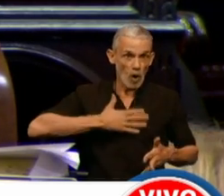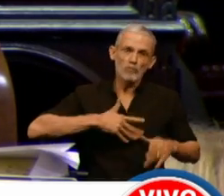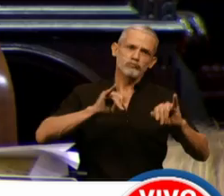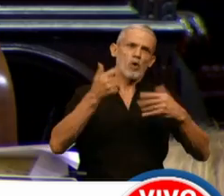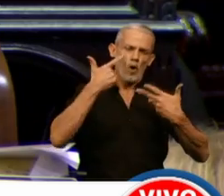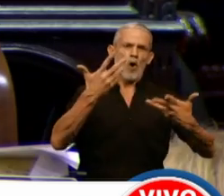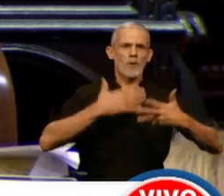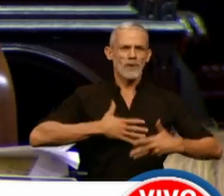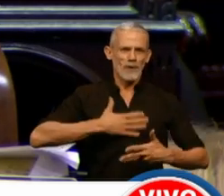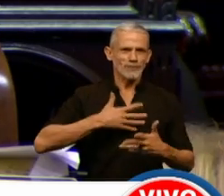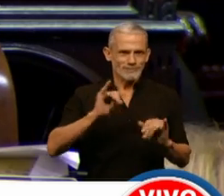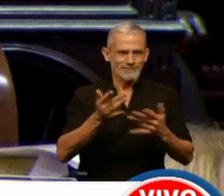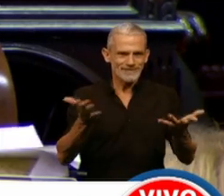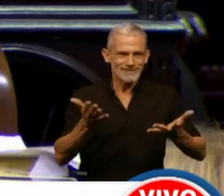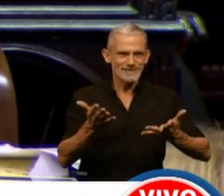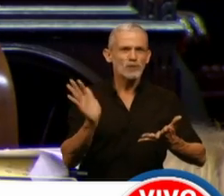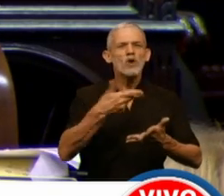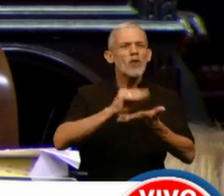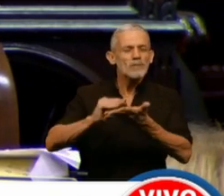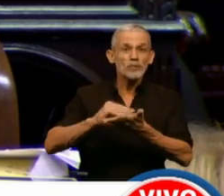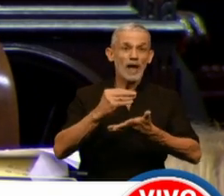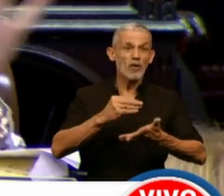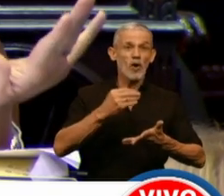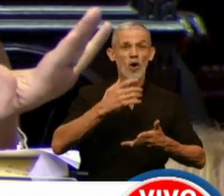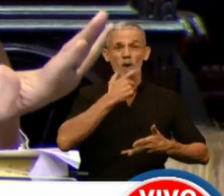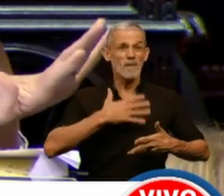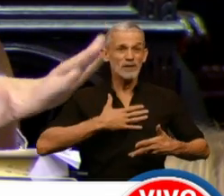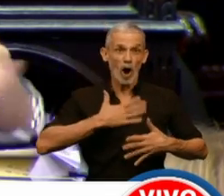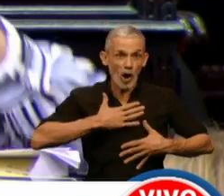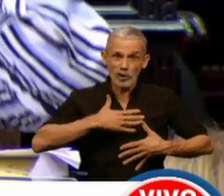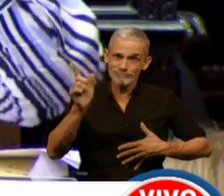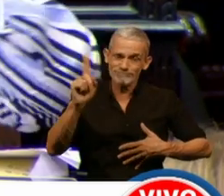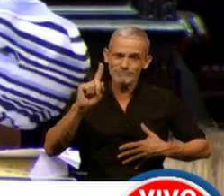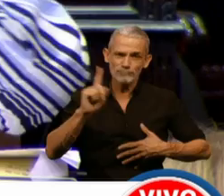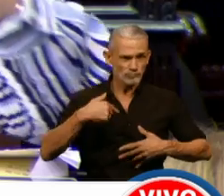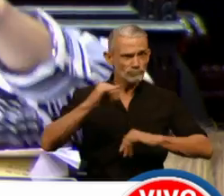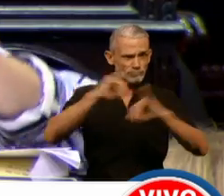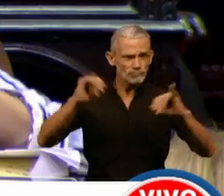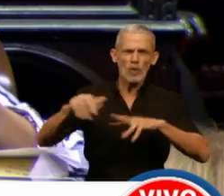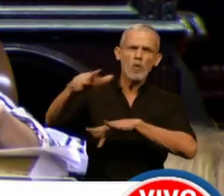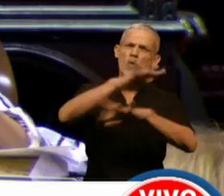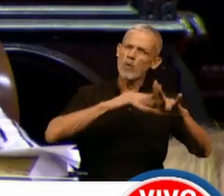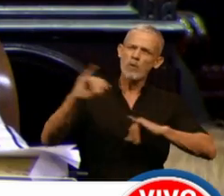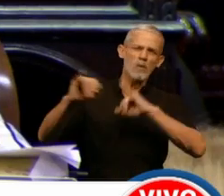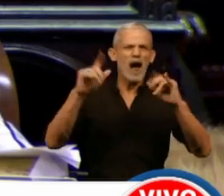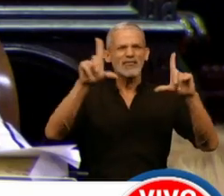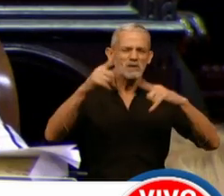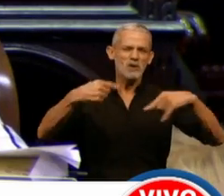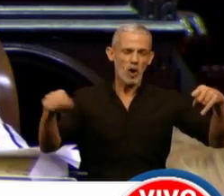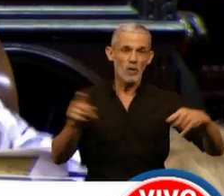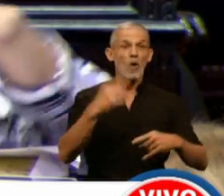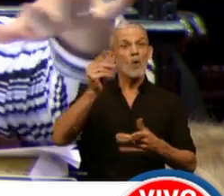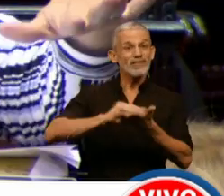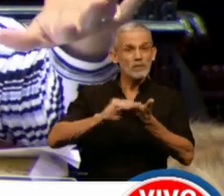supuesto que estamos contentos no todos los diputados y provincia están contentos lo han dicho ampliamente y por todos lados lo dijo